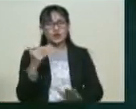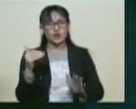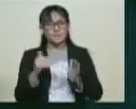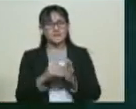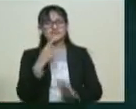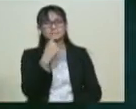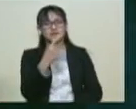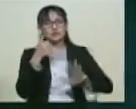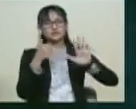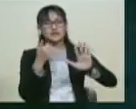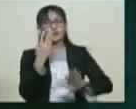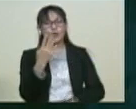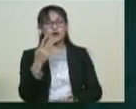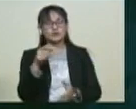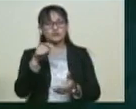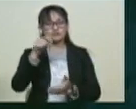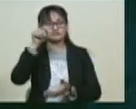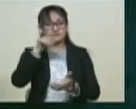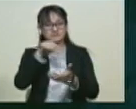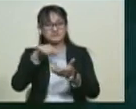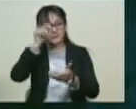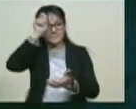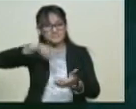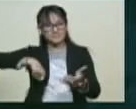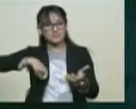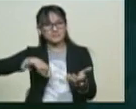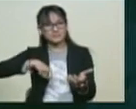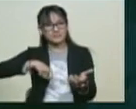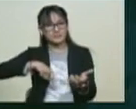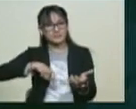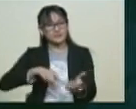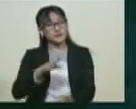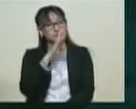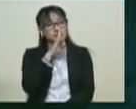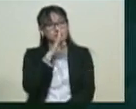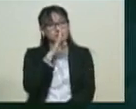365.164 puntos de venta. La banca tiene...